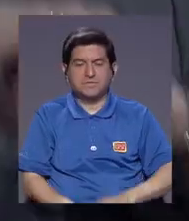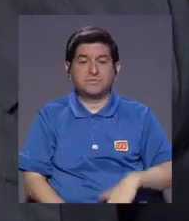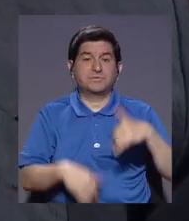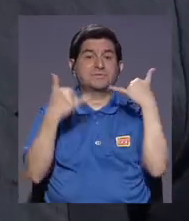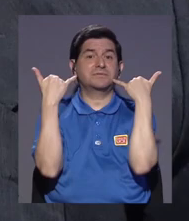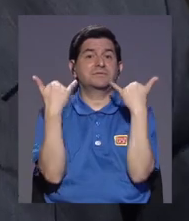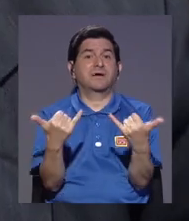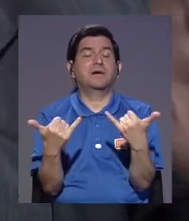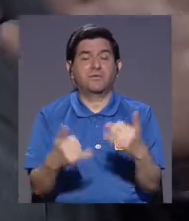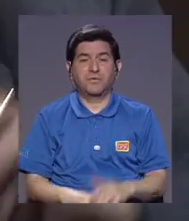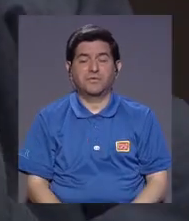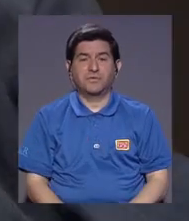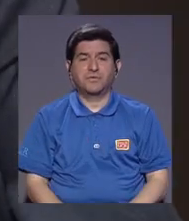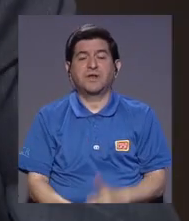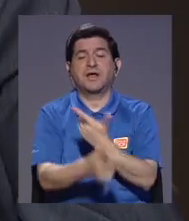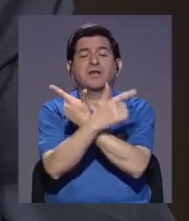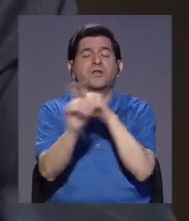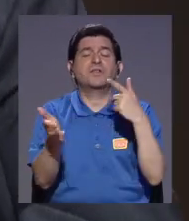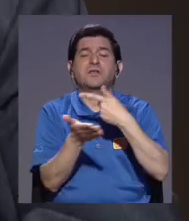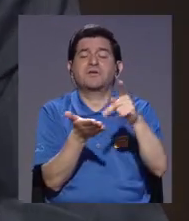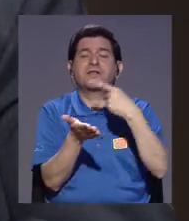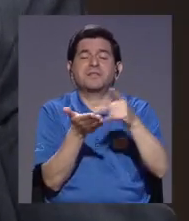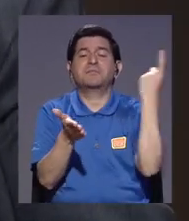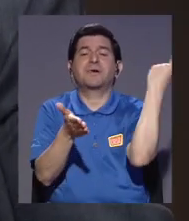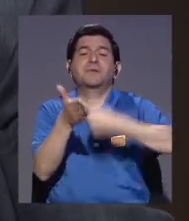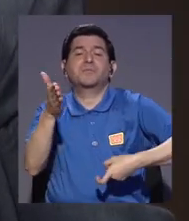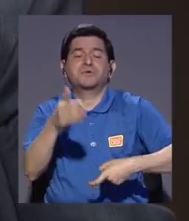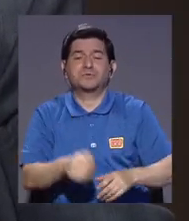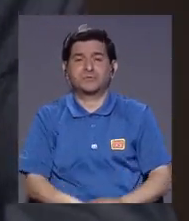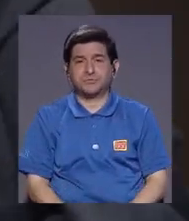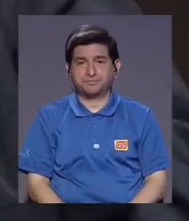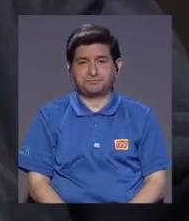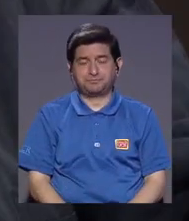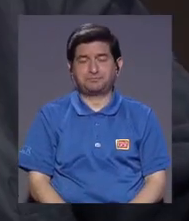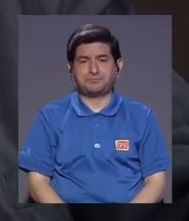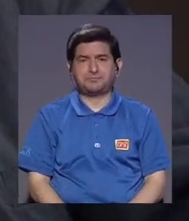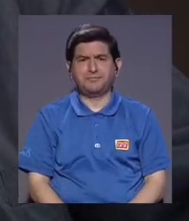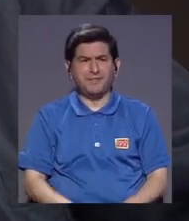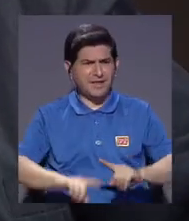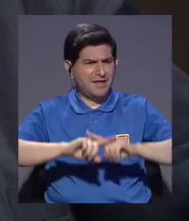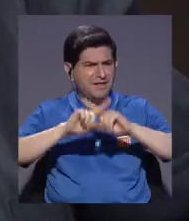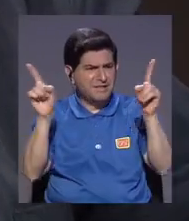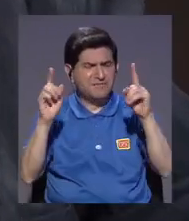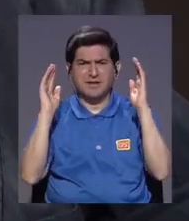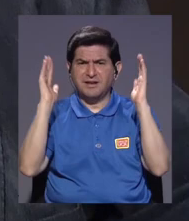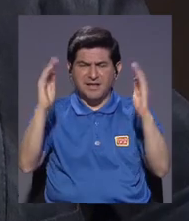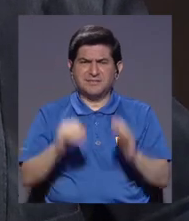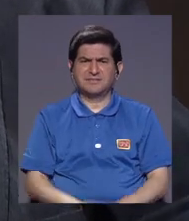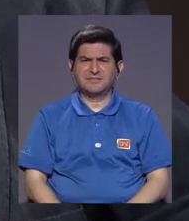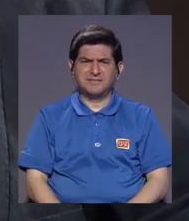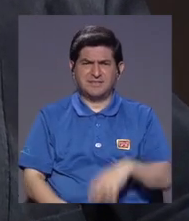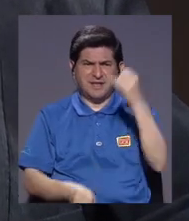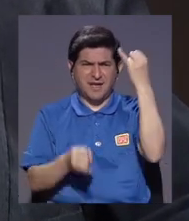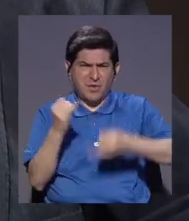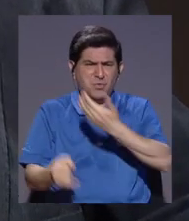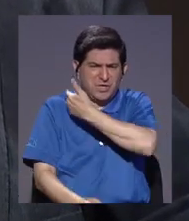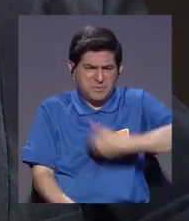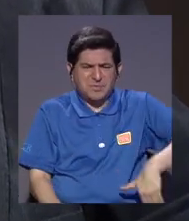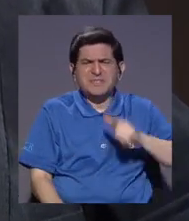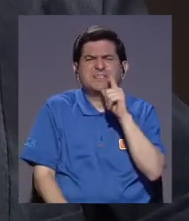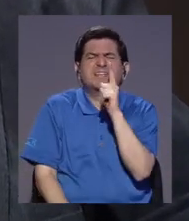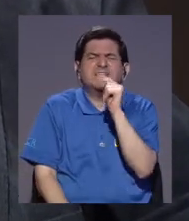en esta los exoneran de pagar impuestos entonces es una diferencia tan grande dígame quién es el último